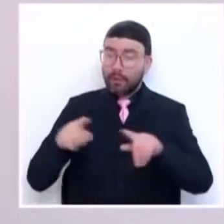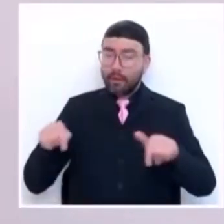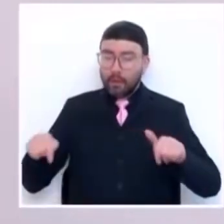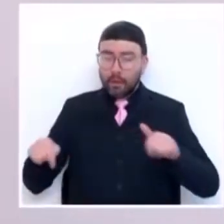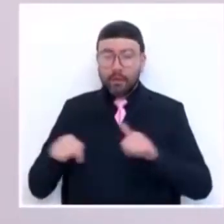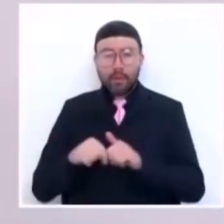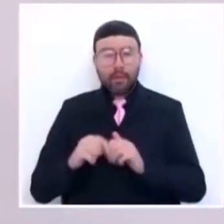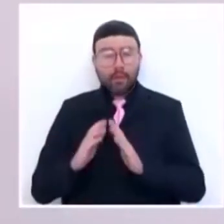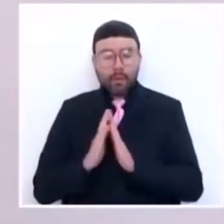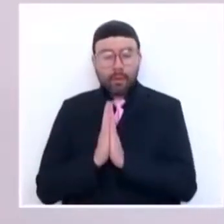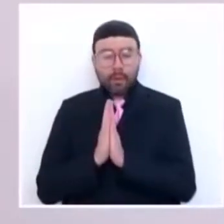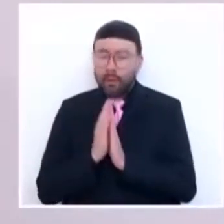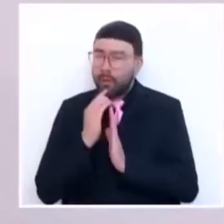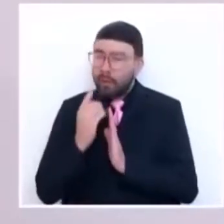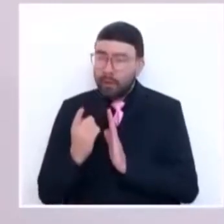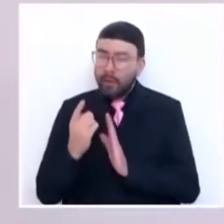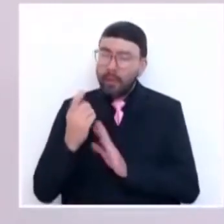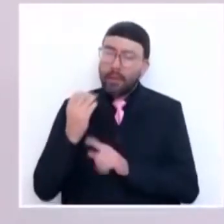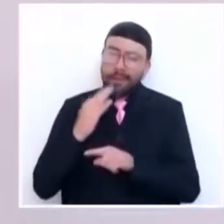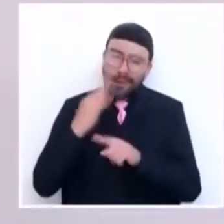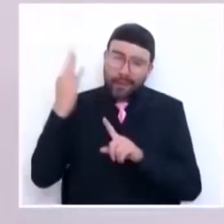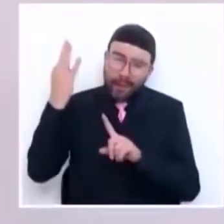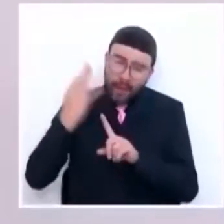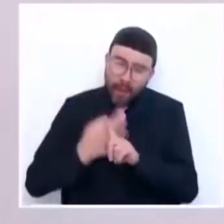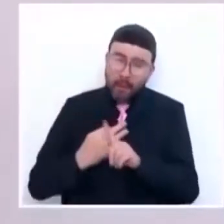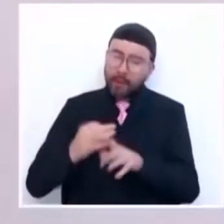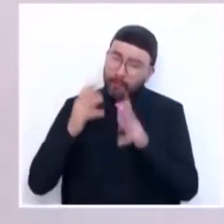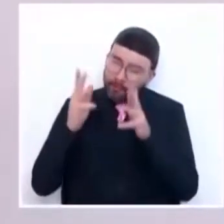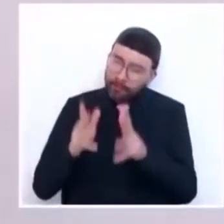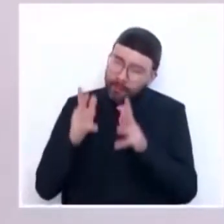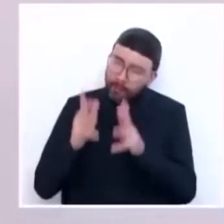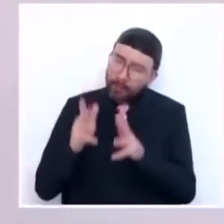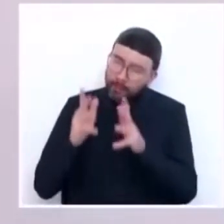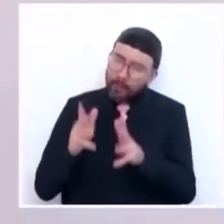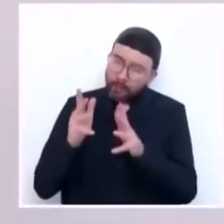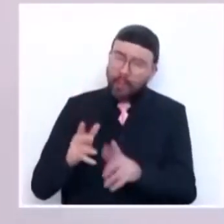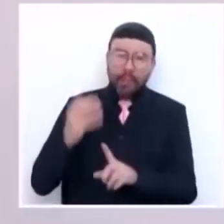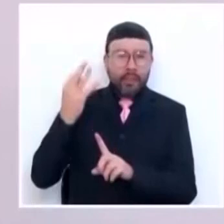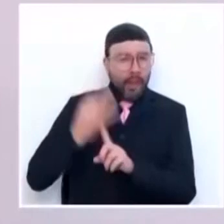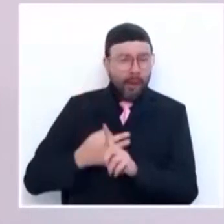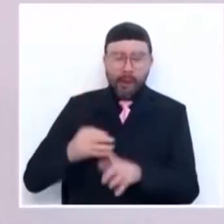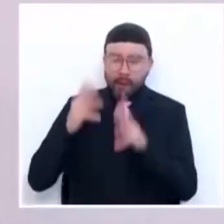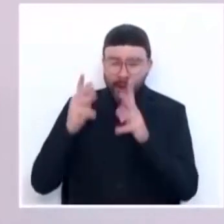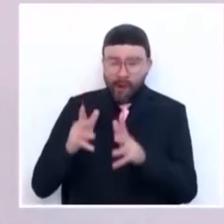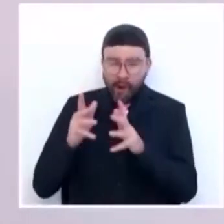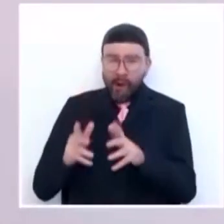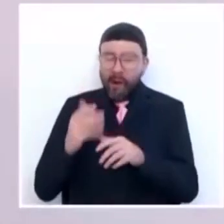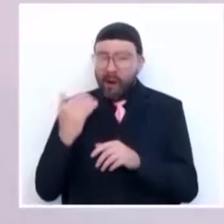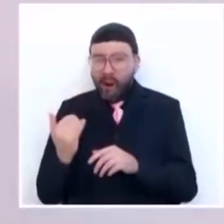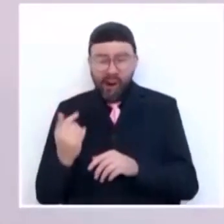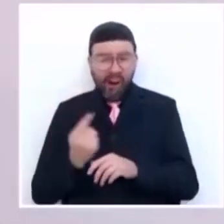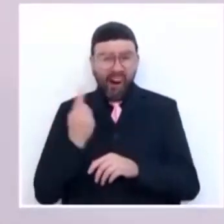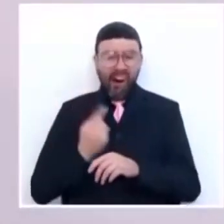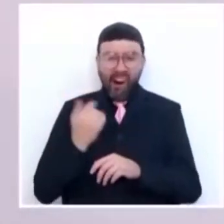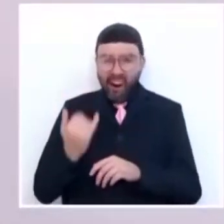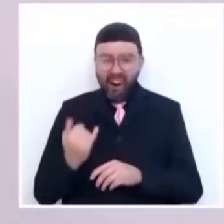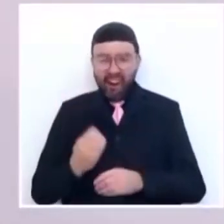hasta 3 meses en entrenar a las personas solamente en que esta forma de respiración